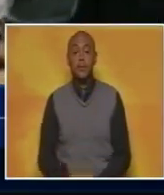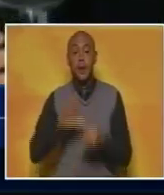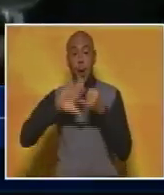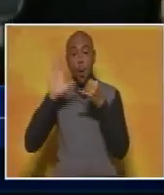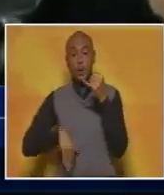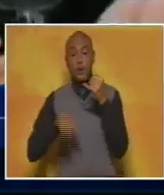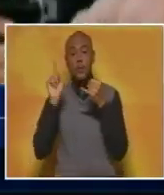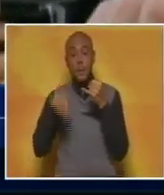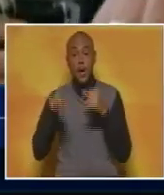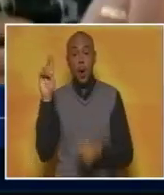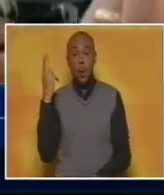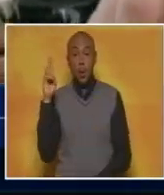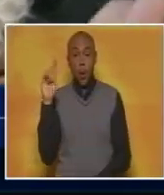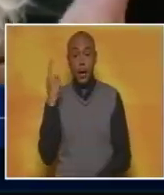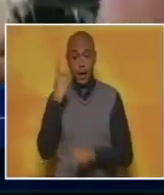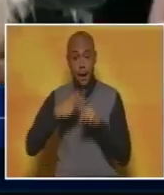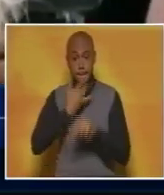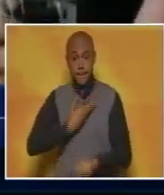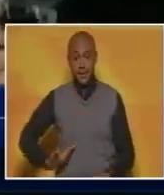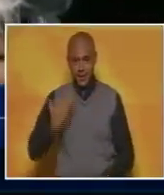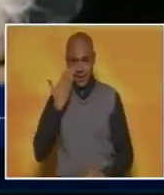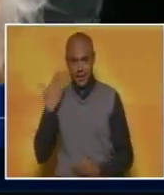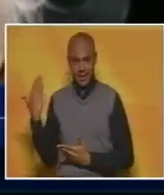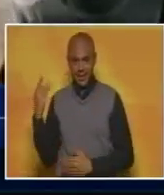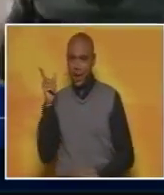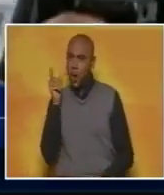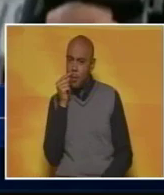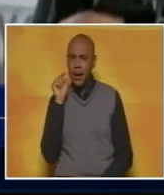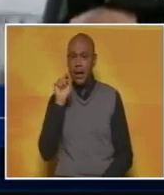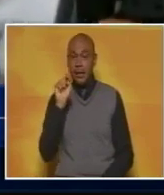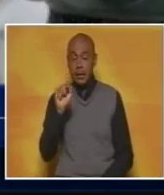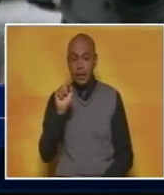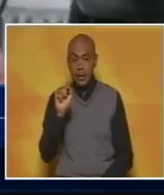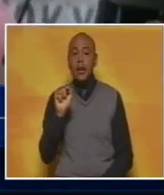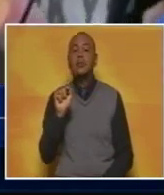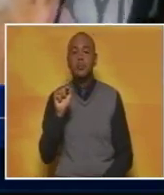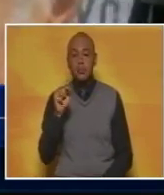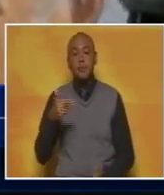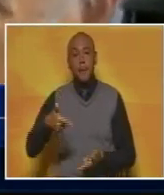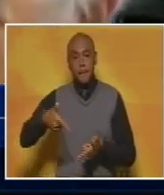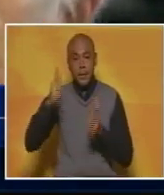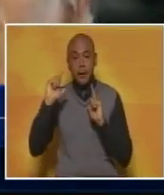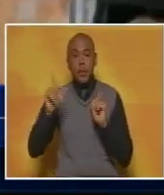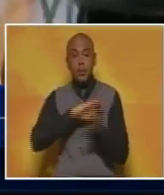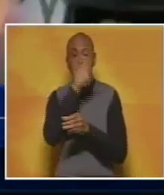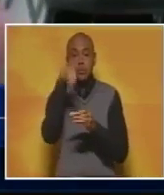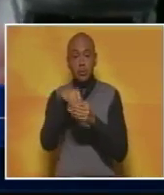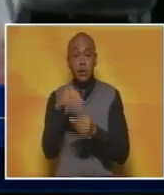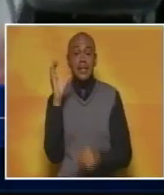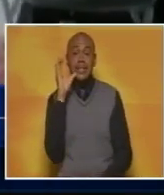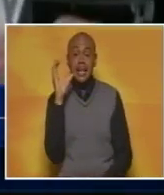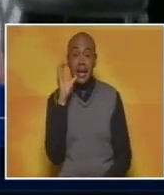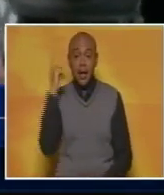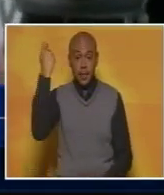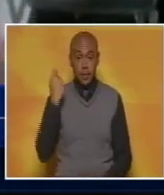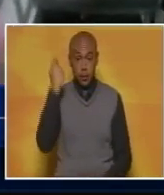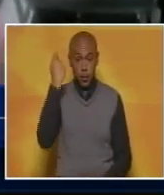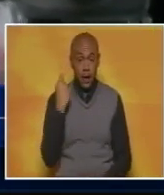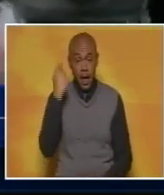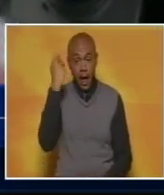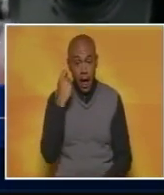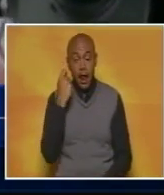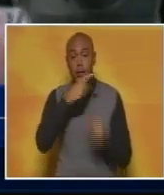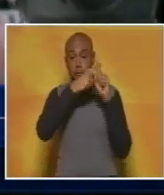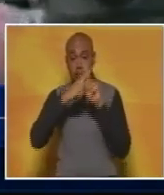Cerramos en Uruguay, donde el expresidente José Pepe Mujica consiguió retornar al Senado con la lista más votada